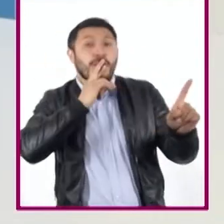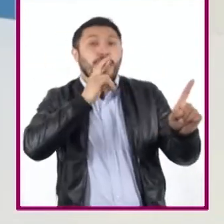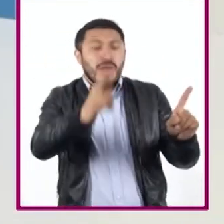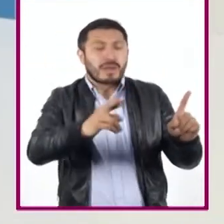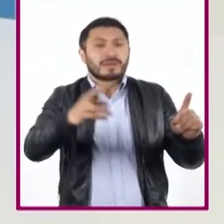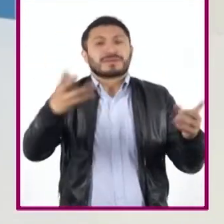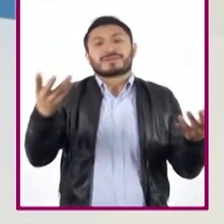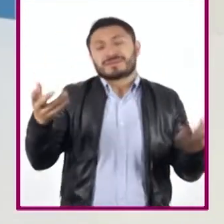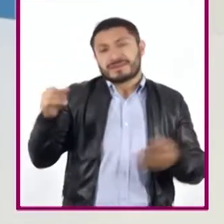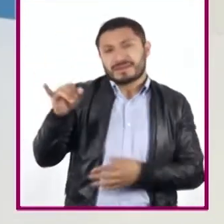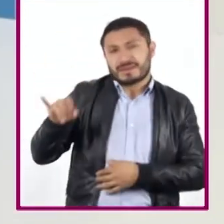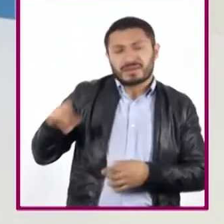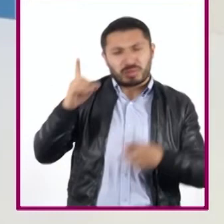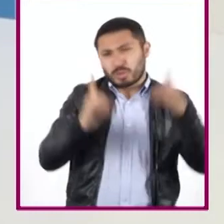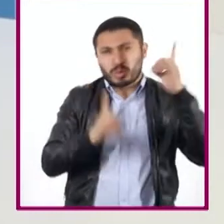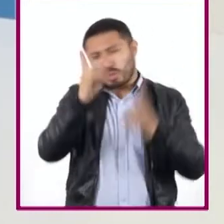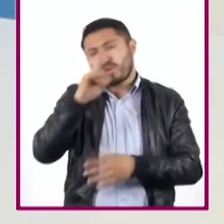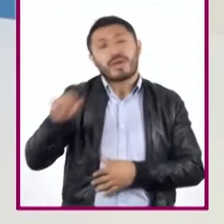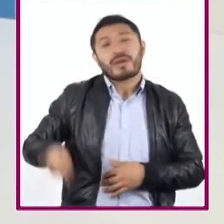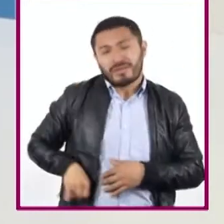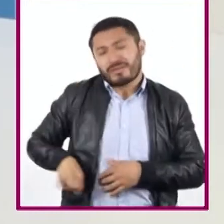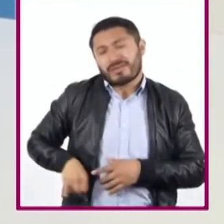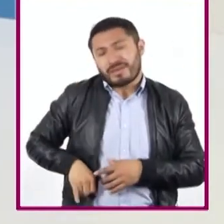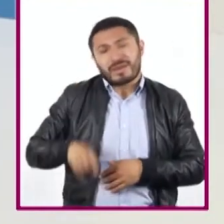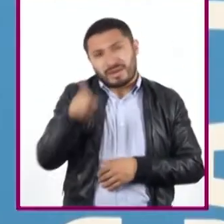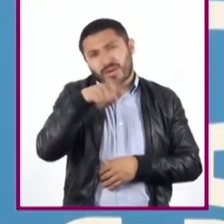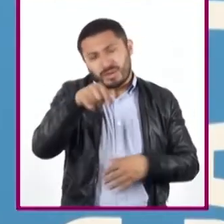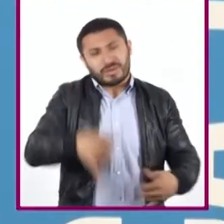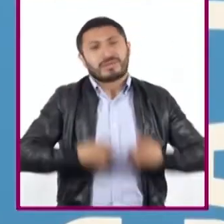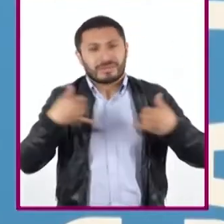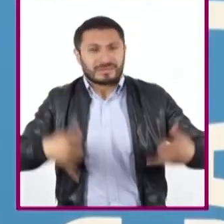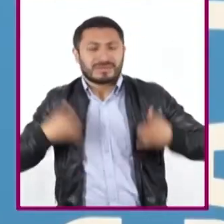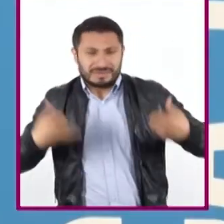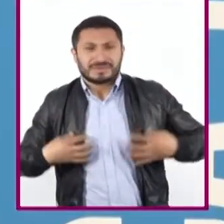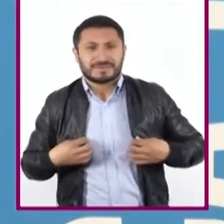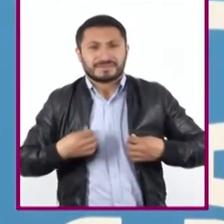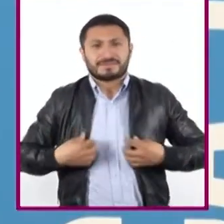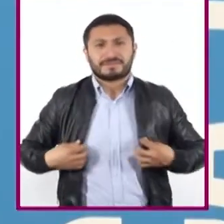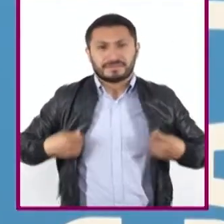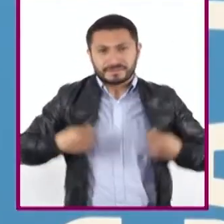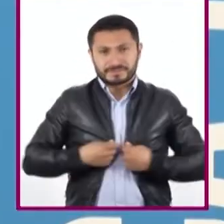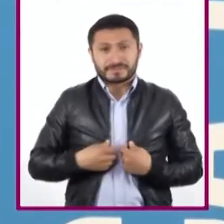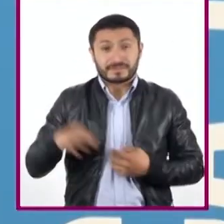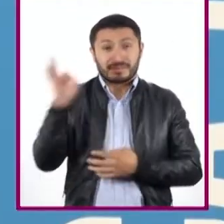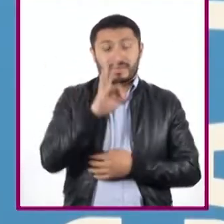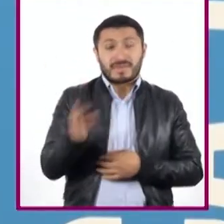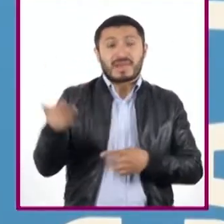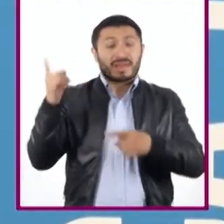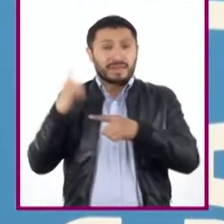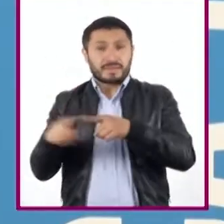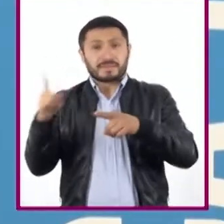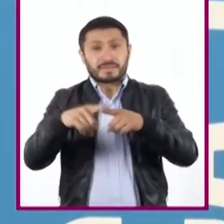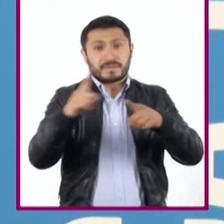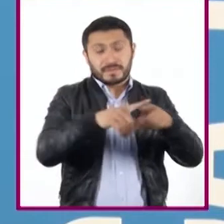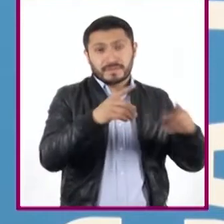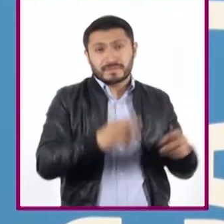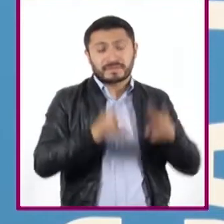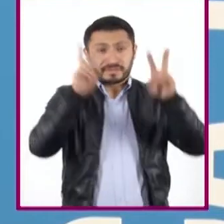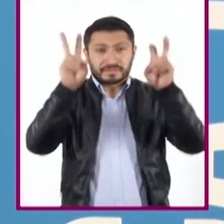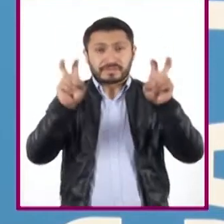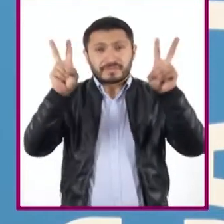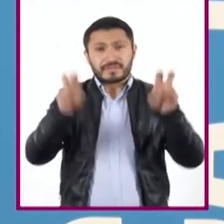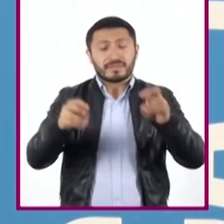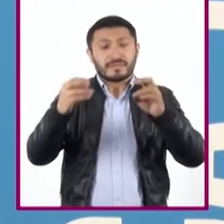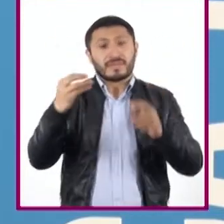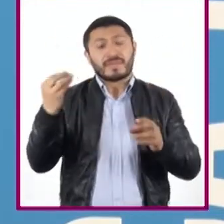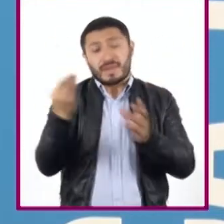sus inquietudes e intereses como adolescentes. Seguramente en las distintas sesiones de las asignaturas que